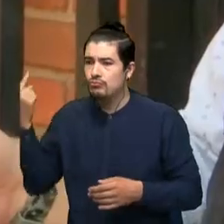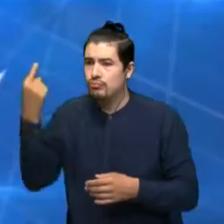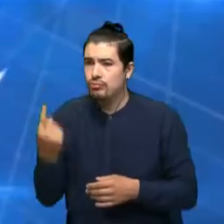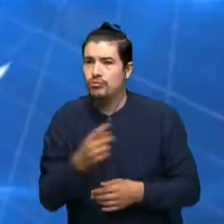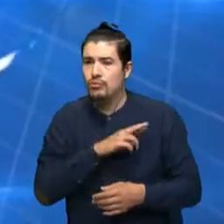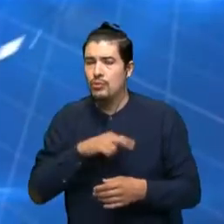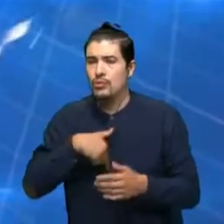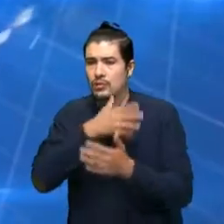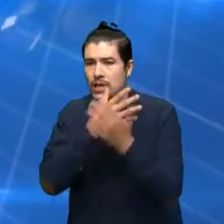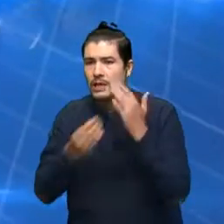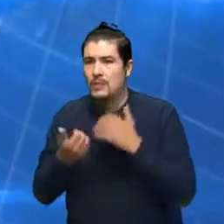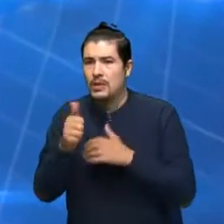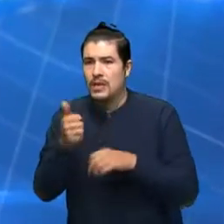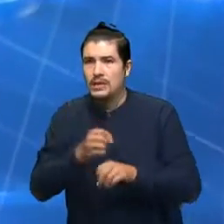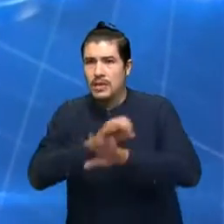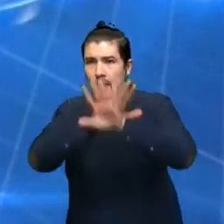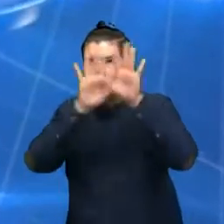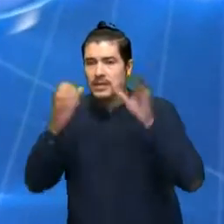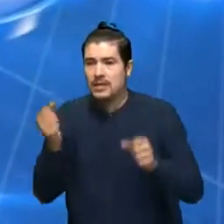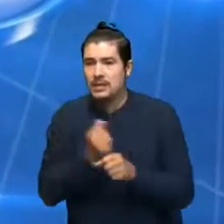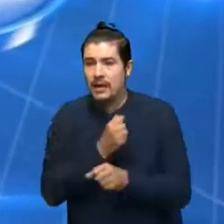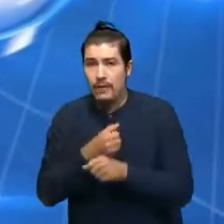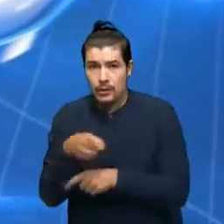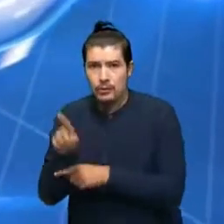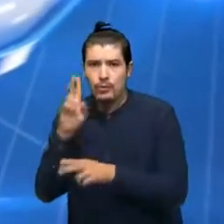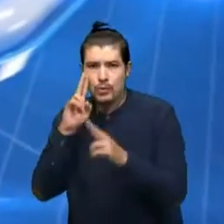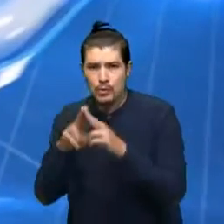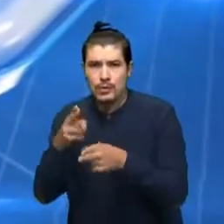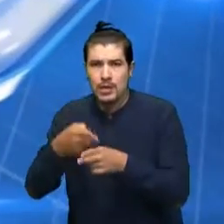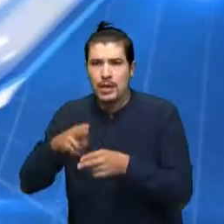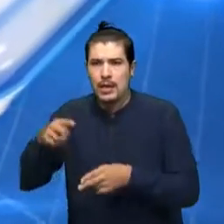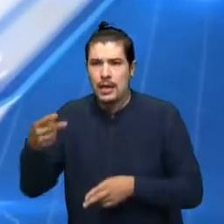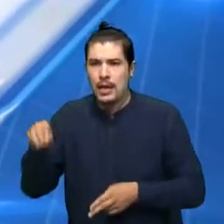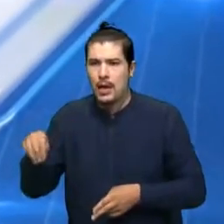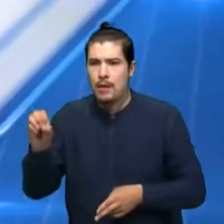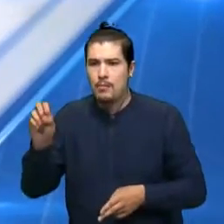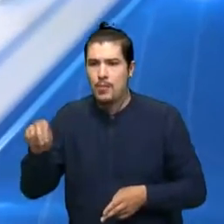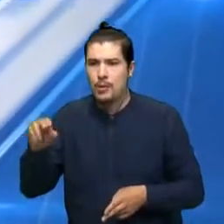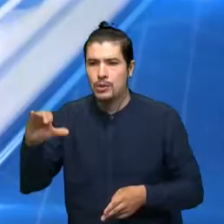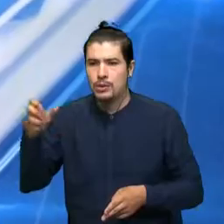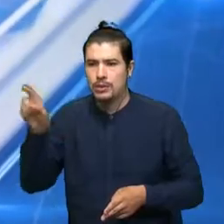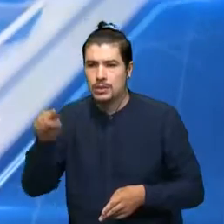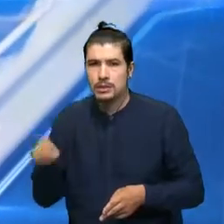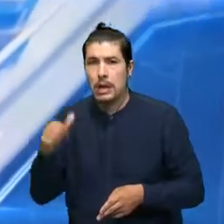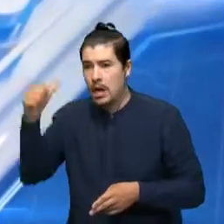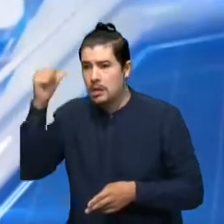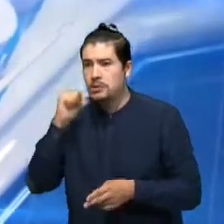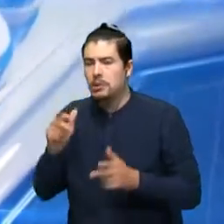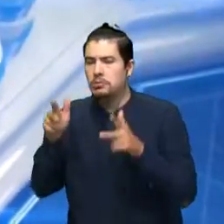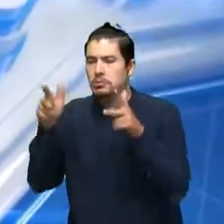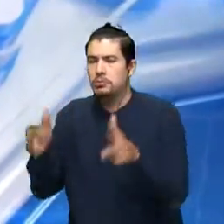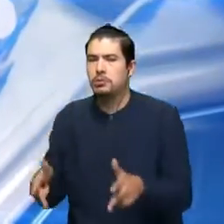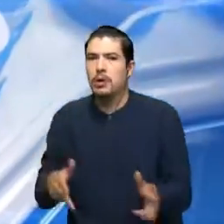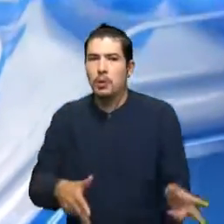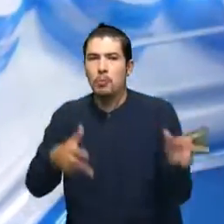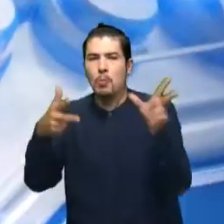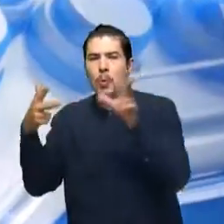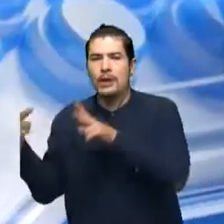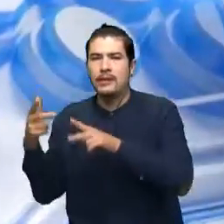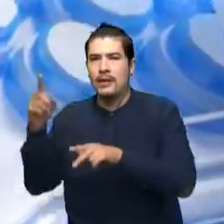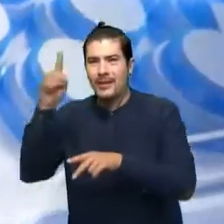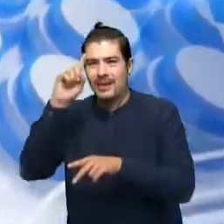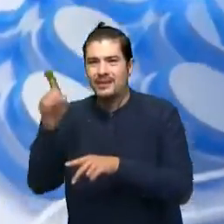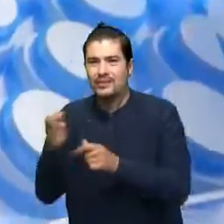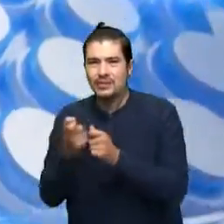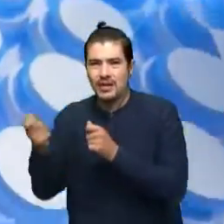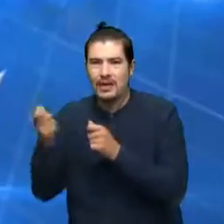las 10 de la mañana a abastos. El joven, conocido en la zona con el apodo de Monchis, estaba ayer descansando sobre un puente de madera cerca al